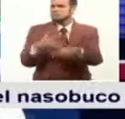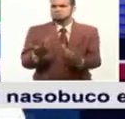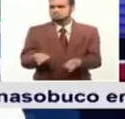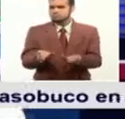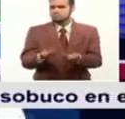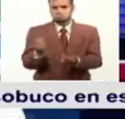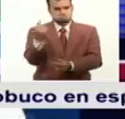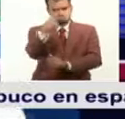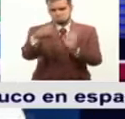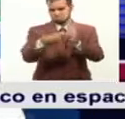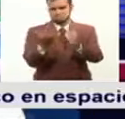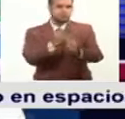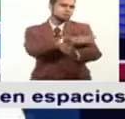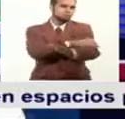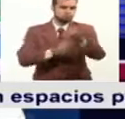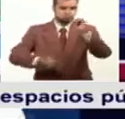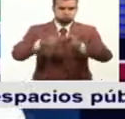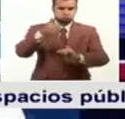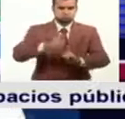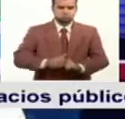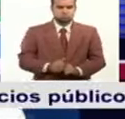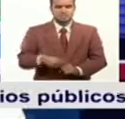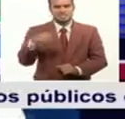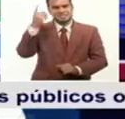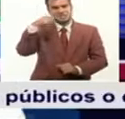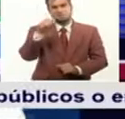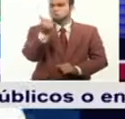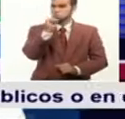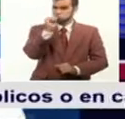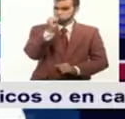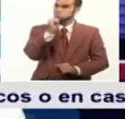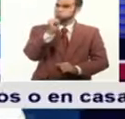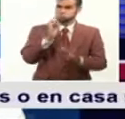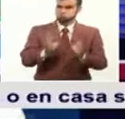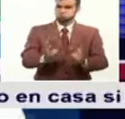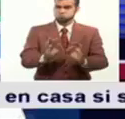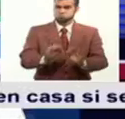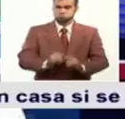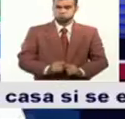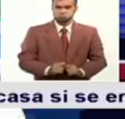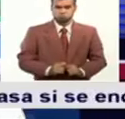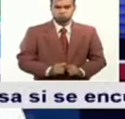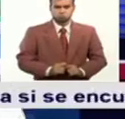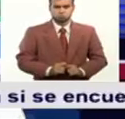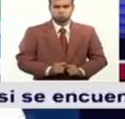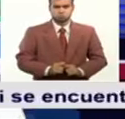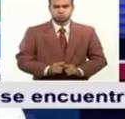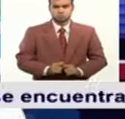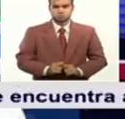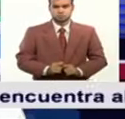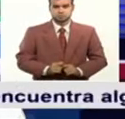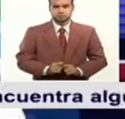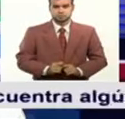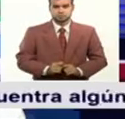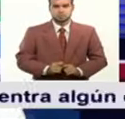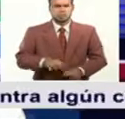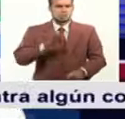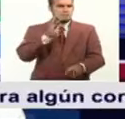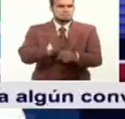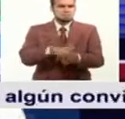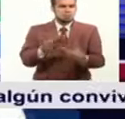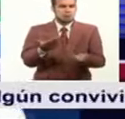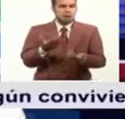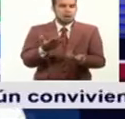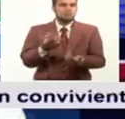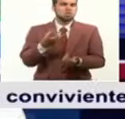arterial, cierto grado de alcoholismo, que inicialmente lo que presentó fue un dolor torácico.